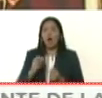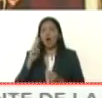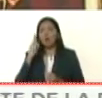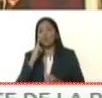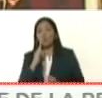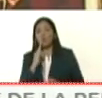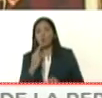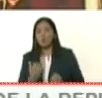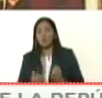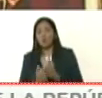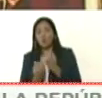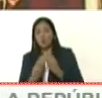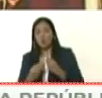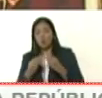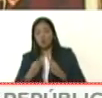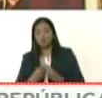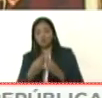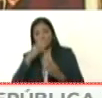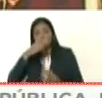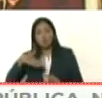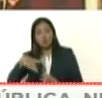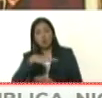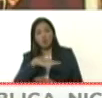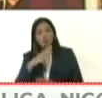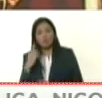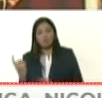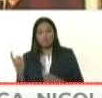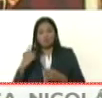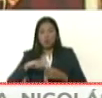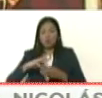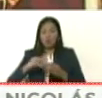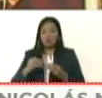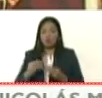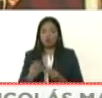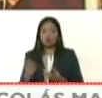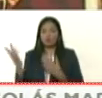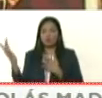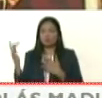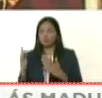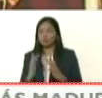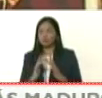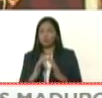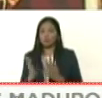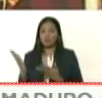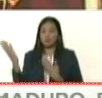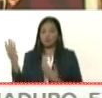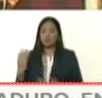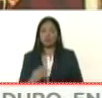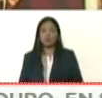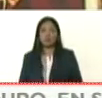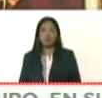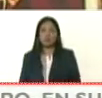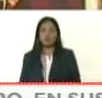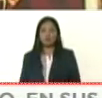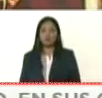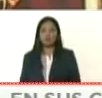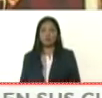las catacumbas del pueblo. De ahí venimos y ahí estaremos por siempre. Vamos a dar el pase a Erika Faría en Macarao.